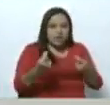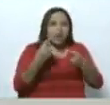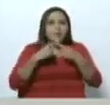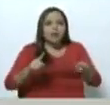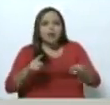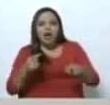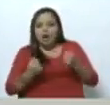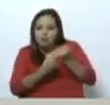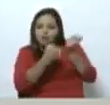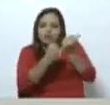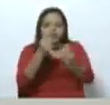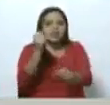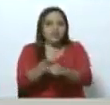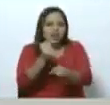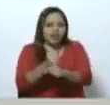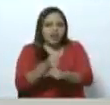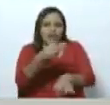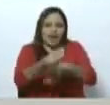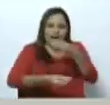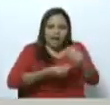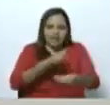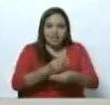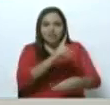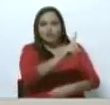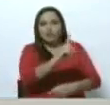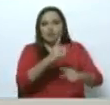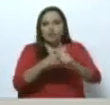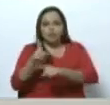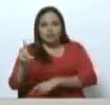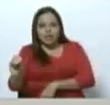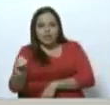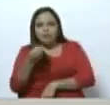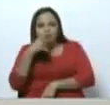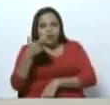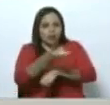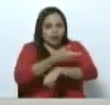trabajadores. Es haciendo esto del 1x10 del buen gobierno.